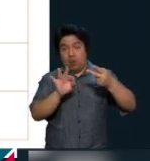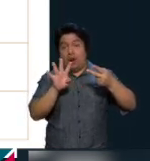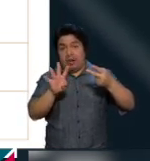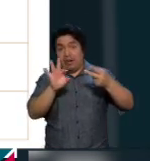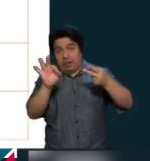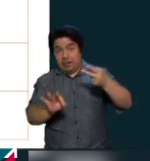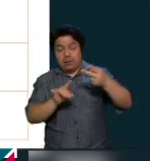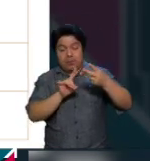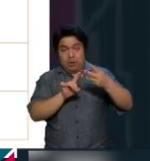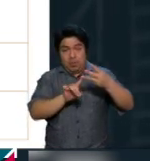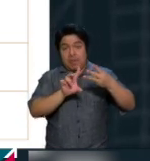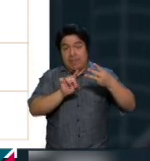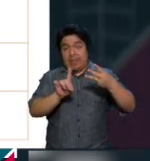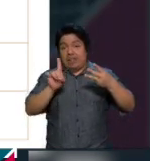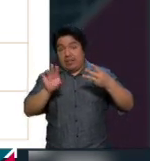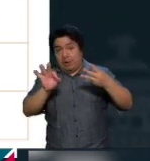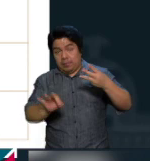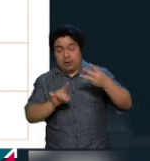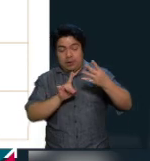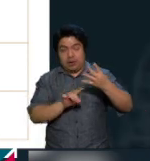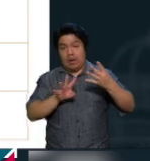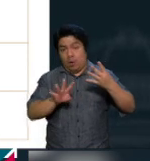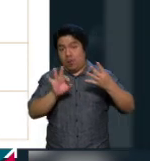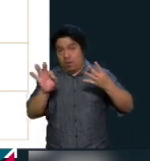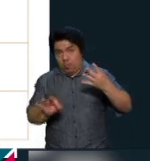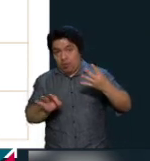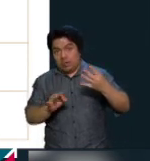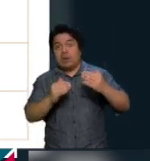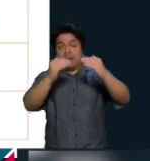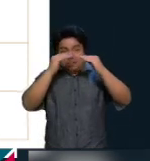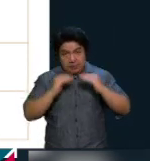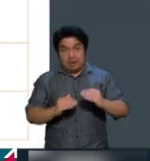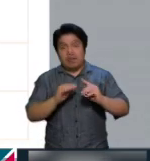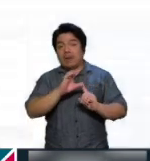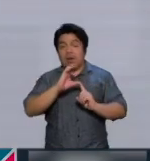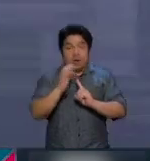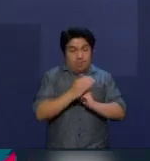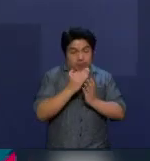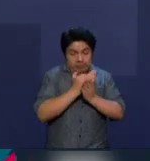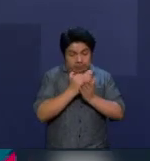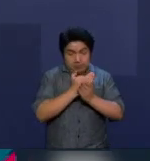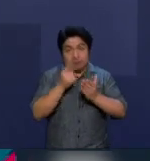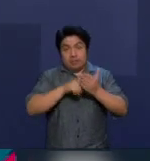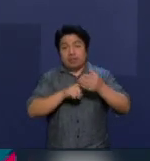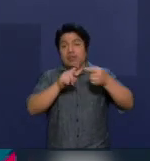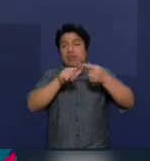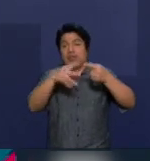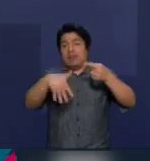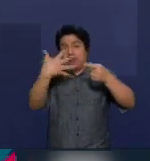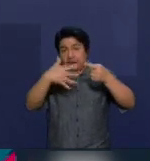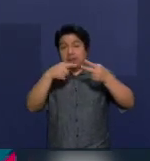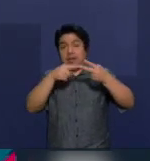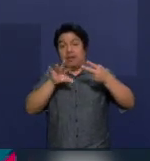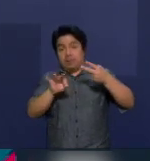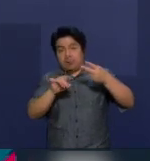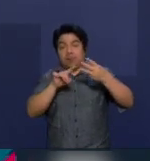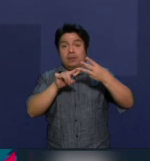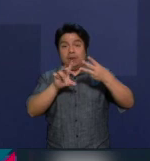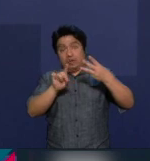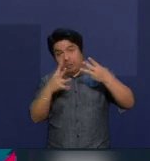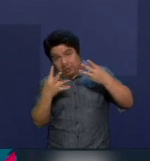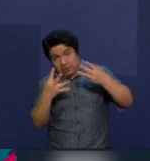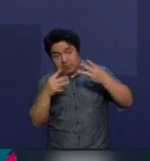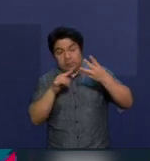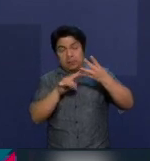44%, 31% y 4%. Mientras que la Comisión de Encuestas de Morena obtuvo 15, 40,